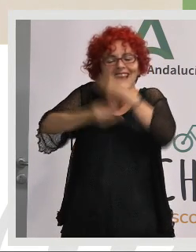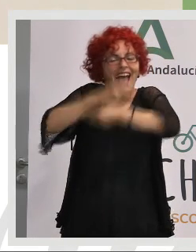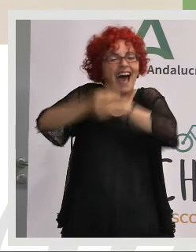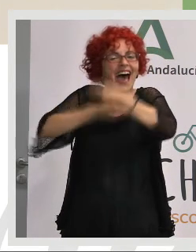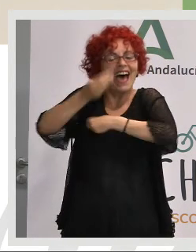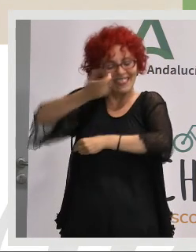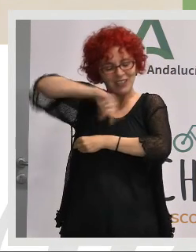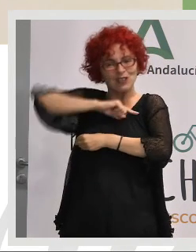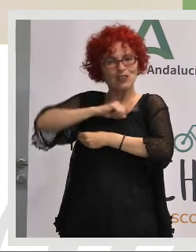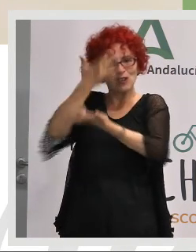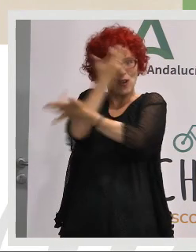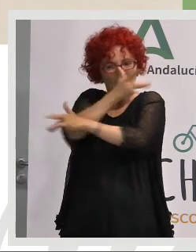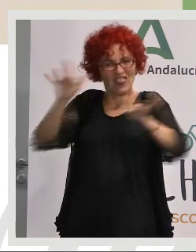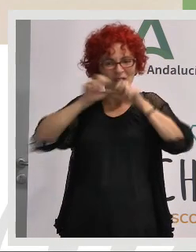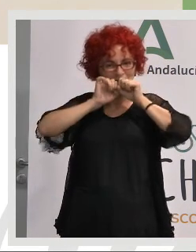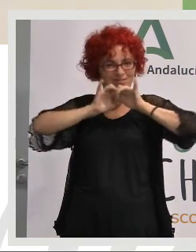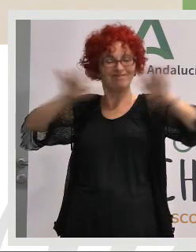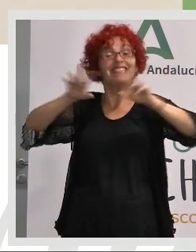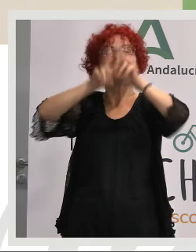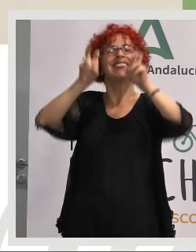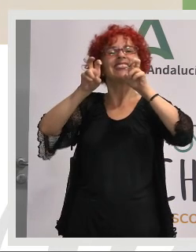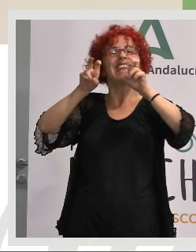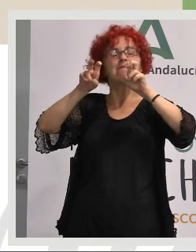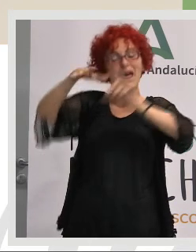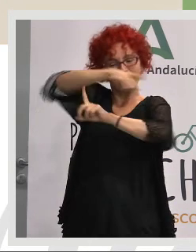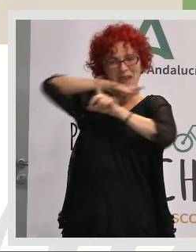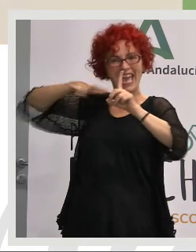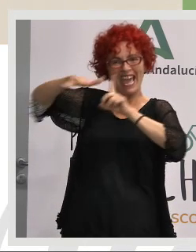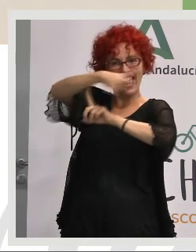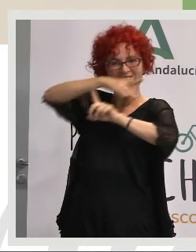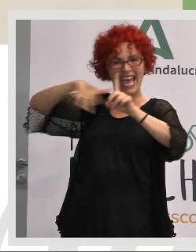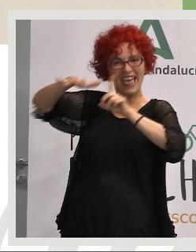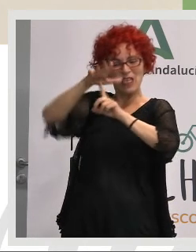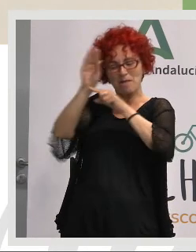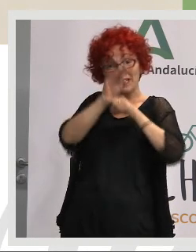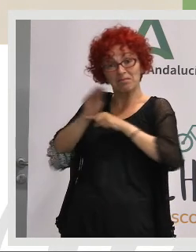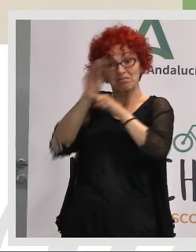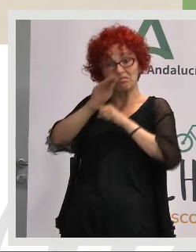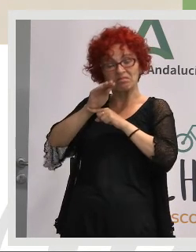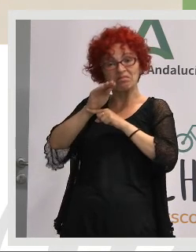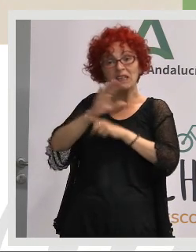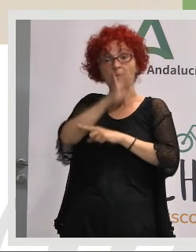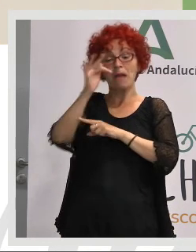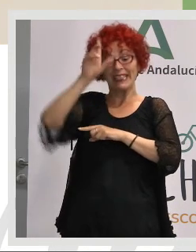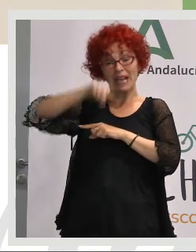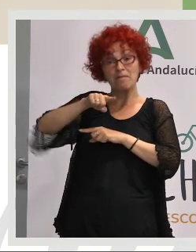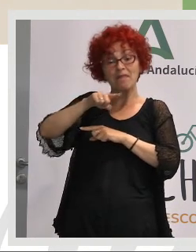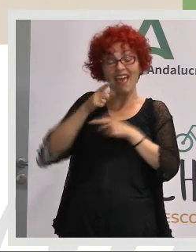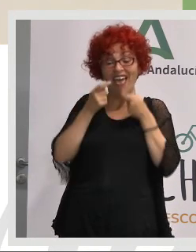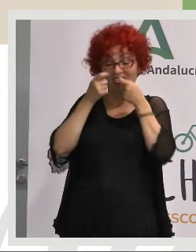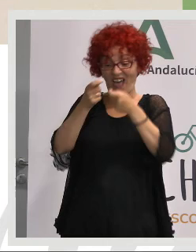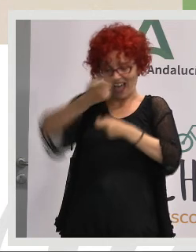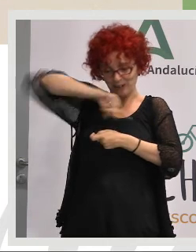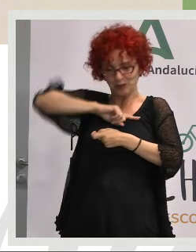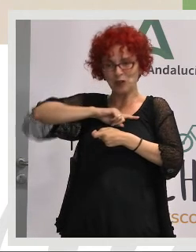visibilidad al cuidado del medio ambiente, y nosotros lo enfocamos también desde el punto de vista de la mejora de la salud y la movilidad sostenible, en este caso de nuestra